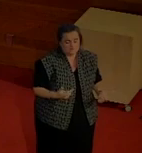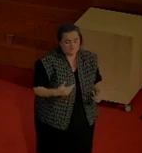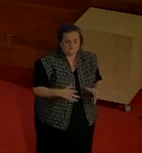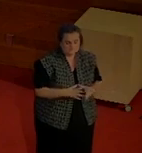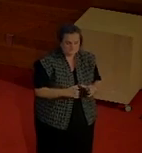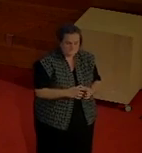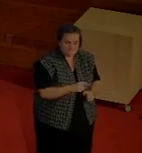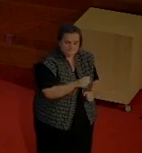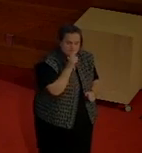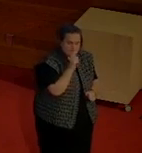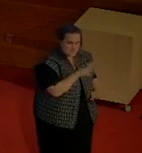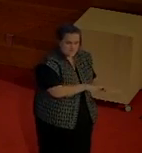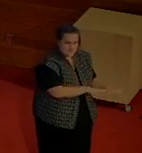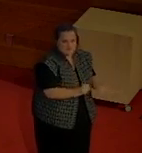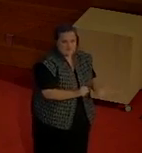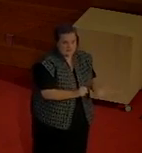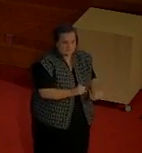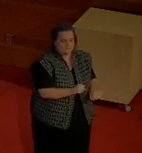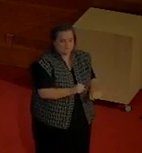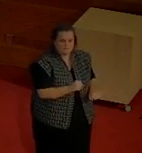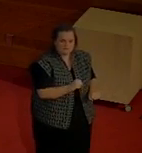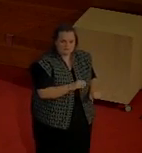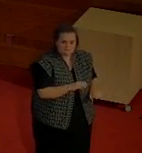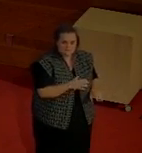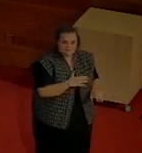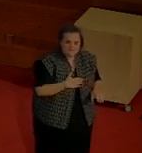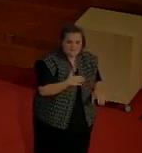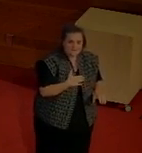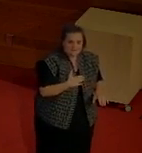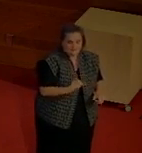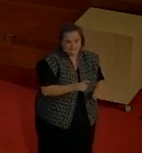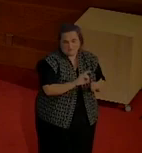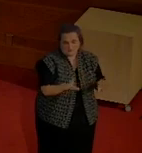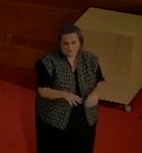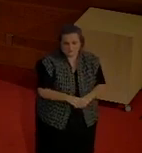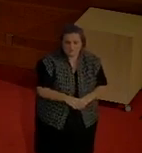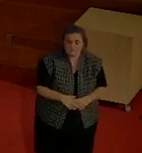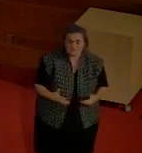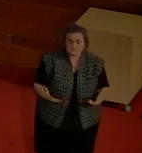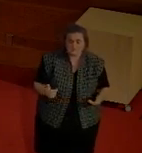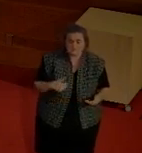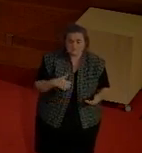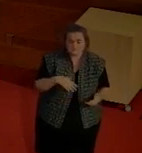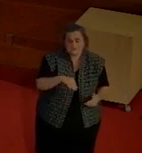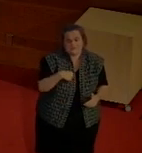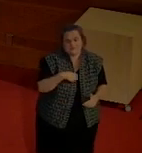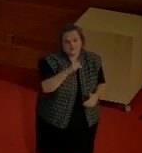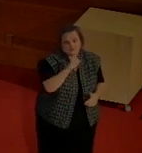Taiwán obviamente está ahí en cualquier caso Yo entiendo que a día de hoy